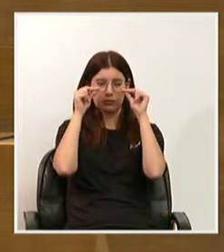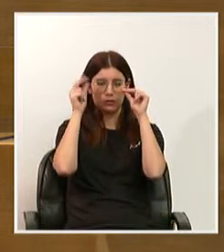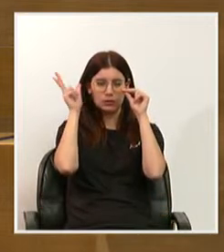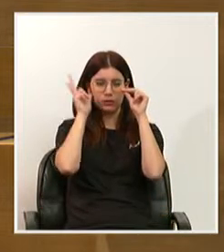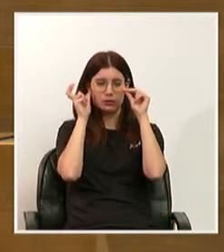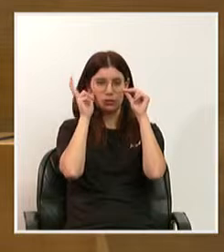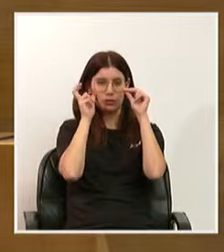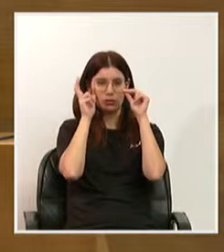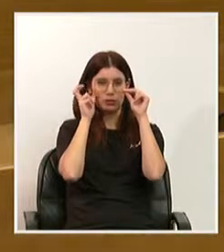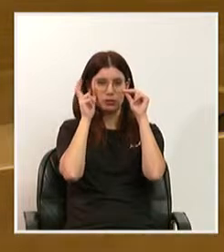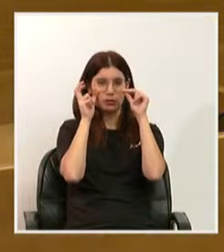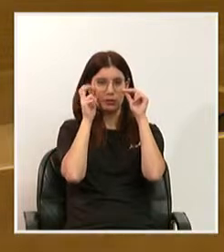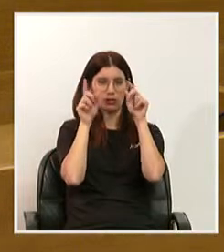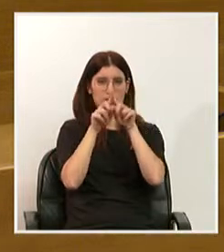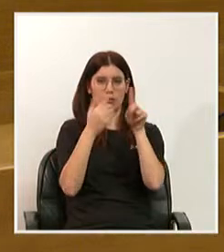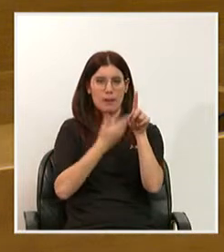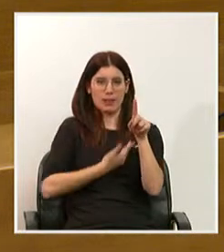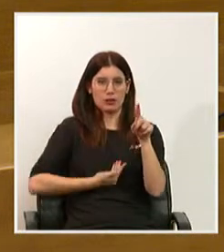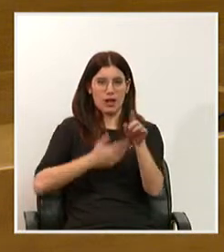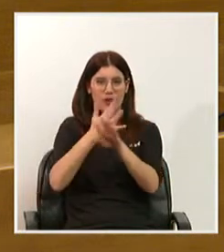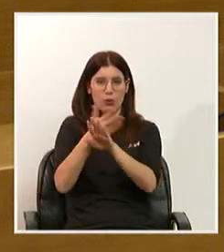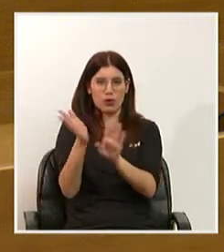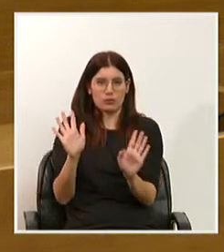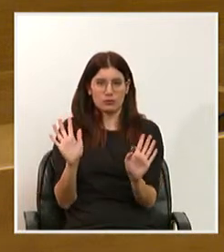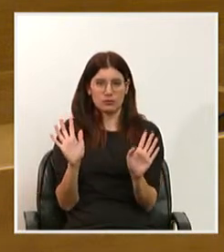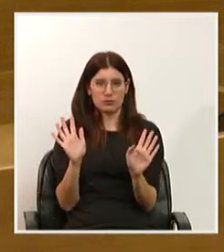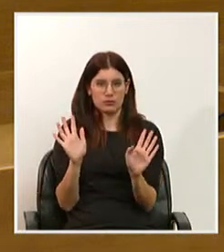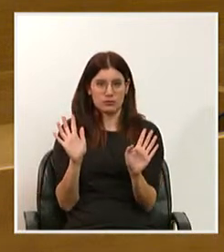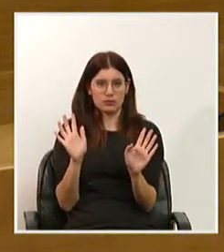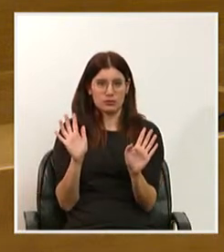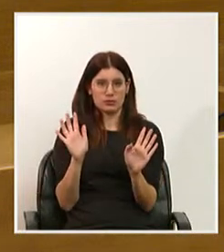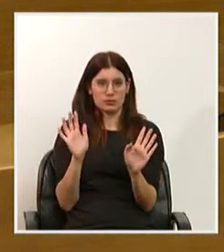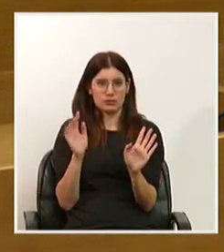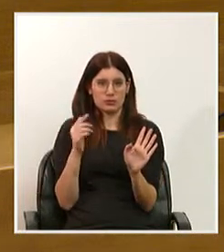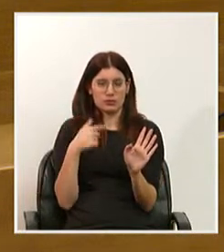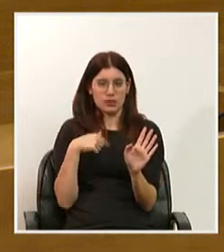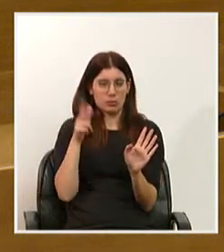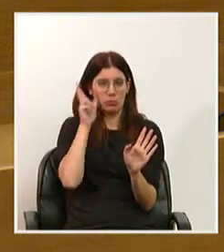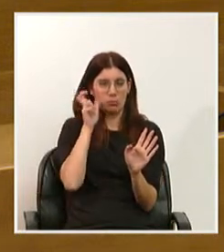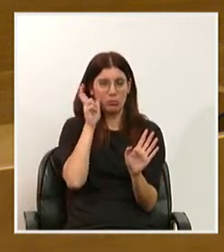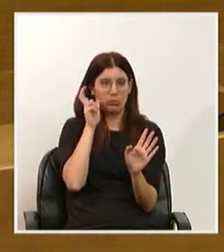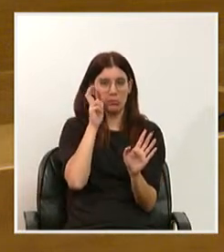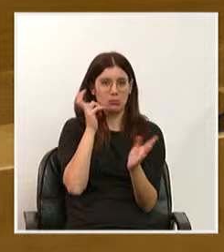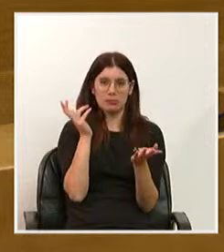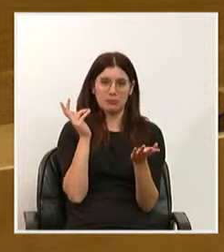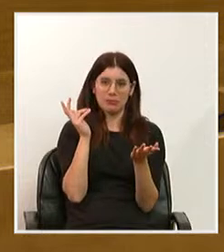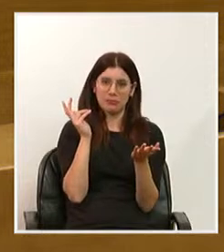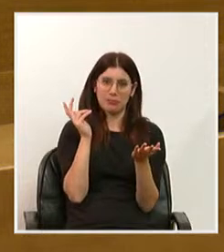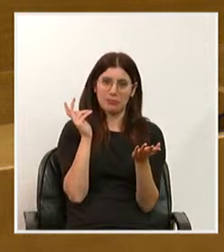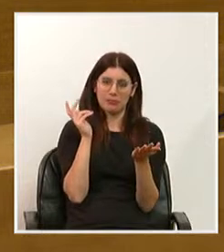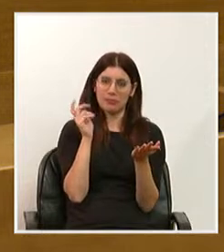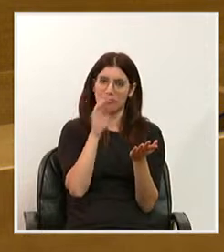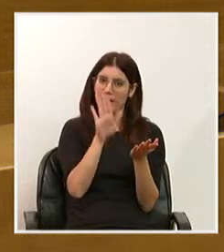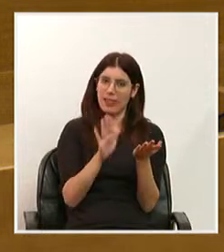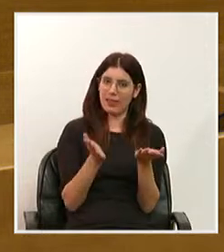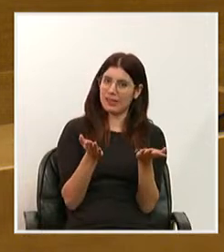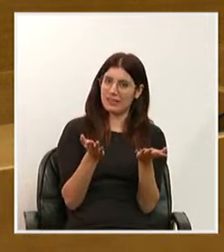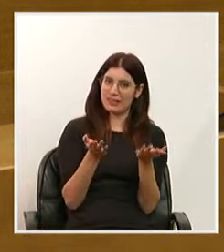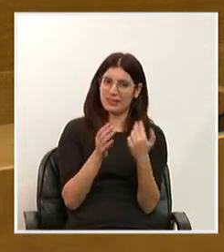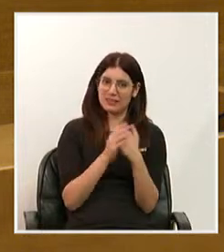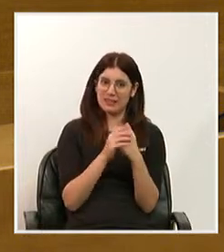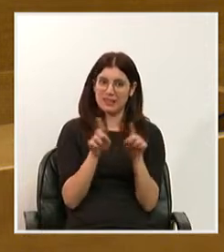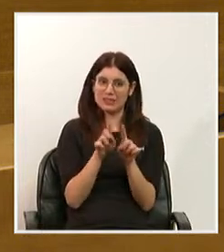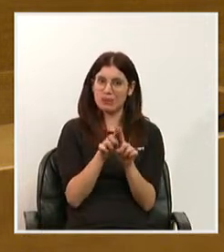la patronal del juego me he intentado extraer y y digo digo es la